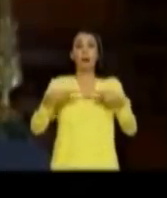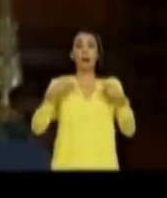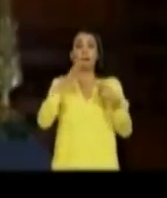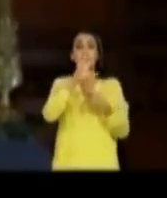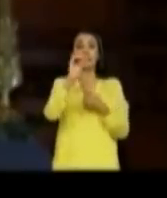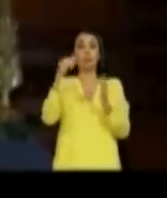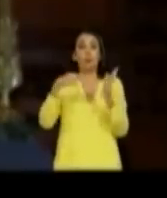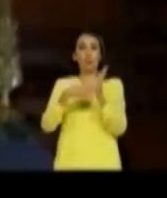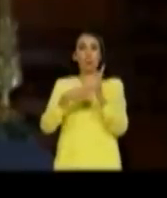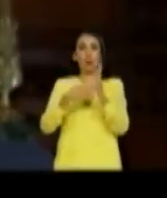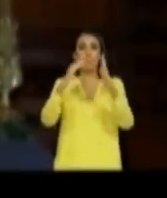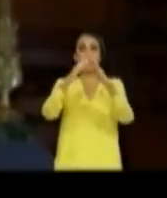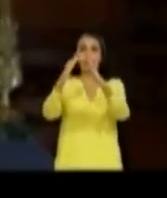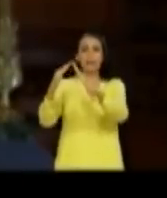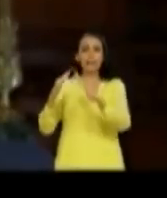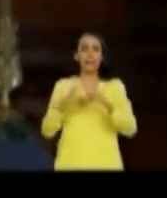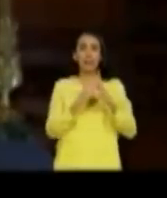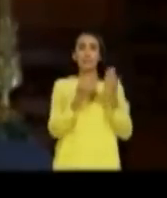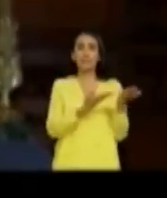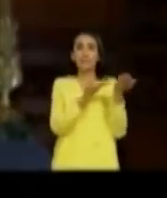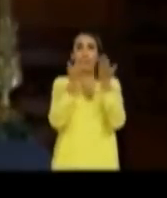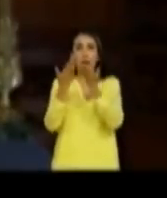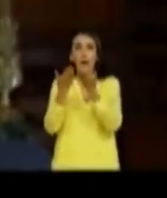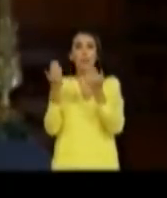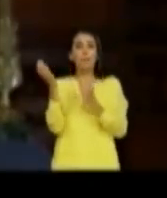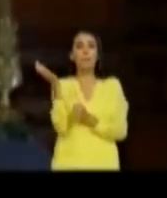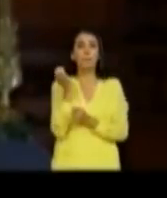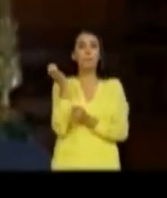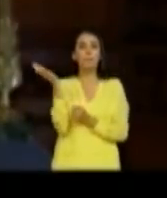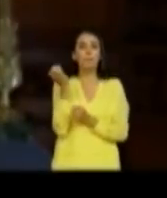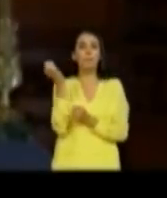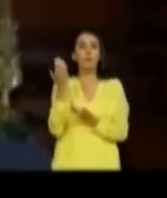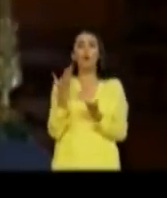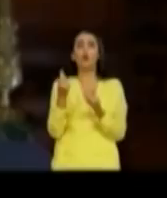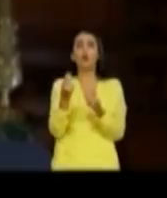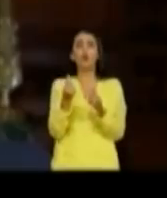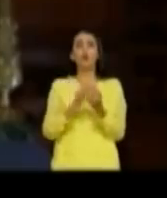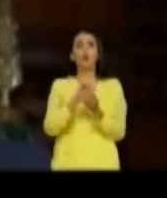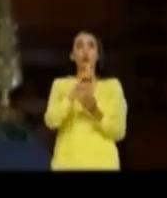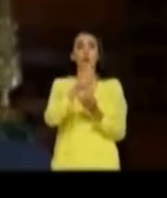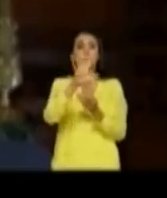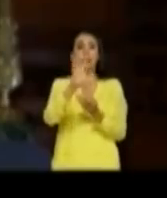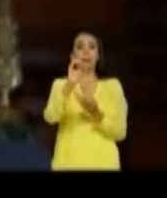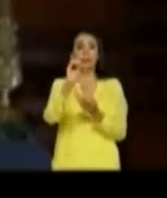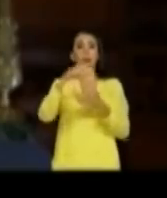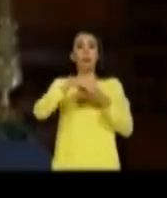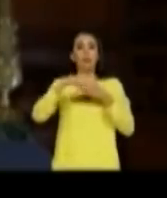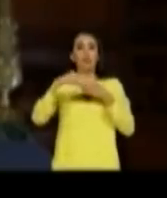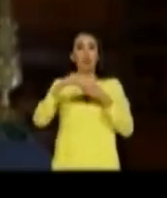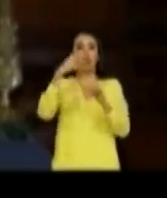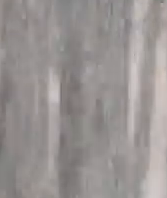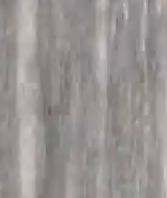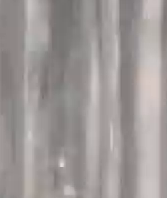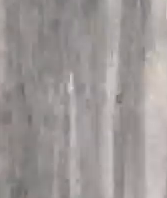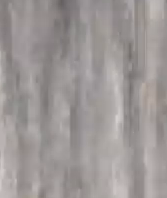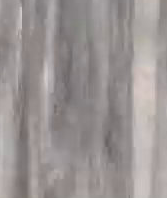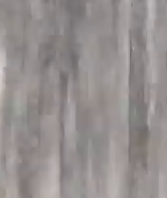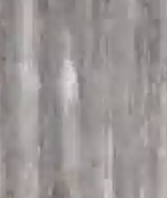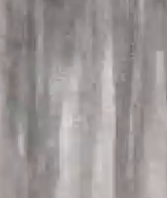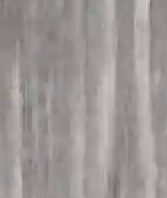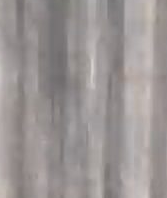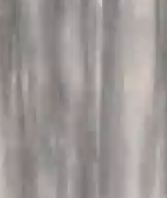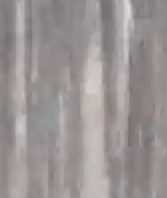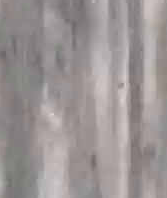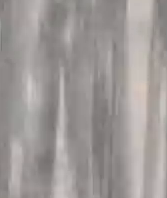50.000 hogares serán este mes los beneficiarios del bono de desarrollo humano con un valor de hasta $150 mensuales. Este jueves